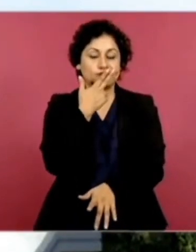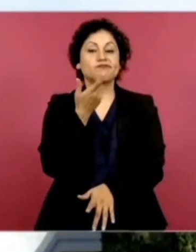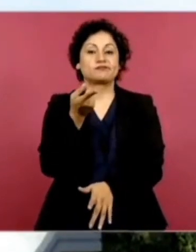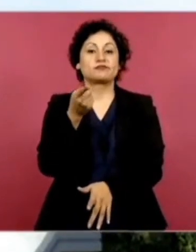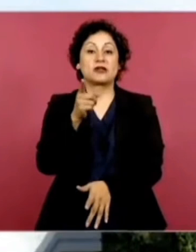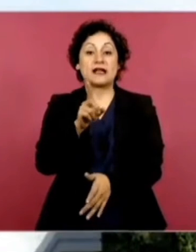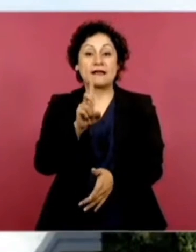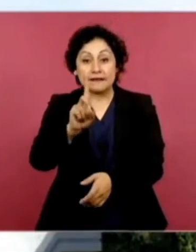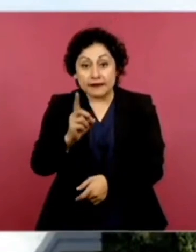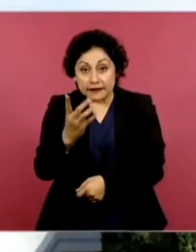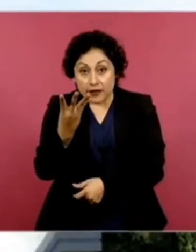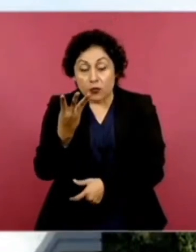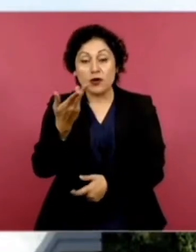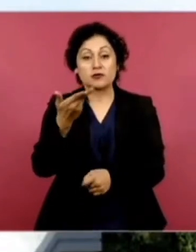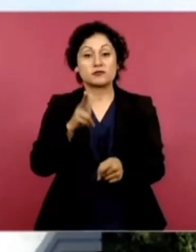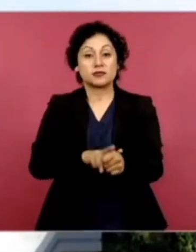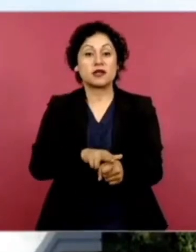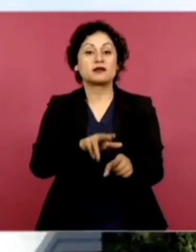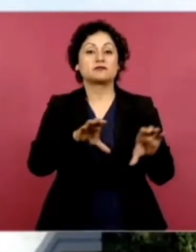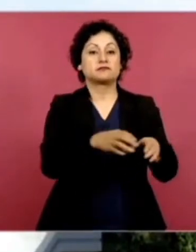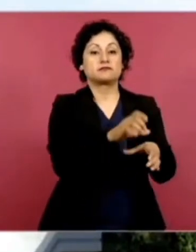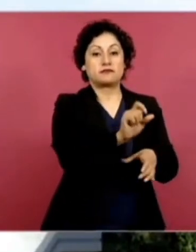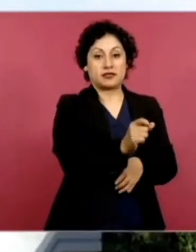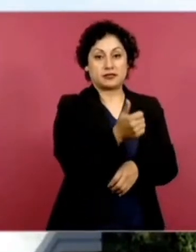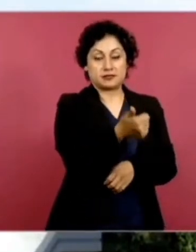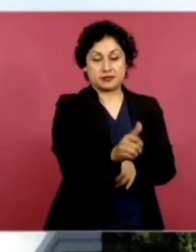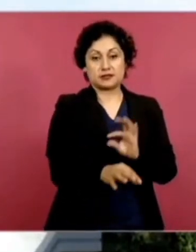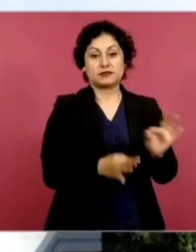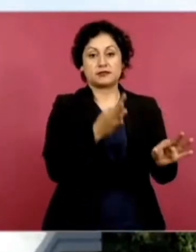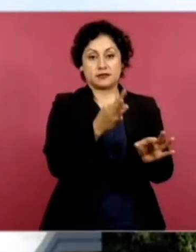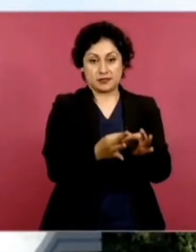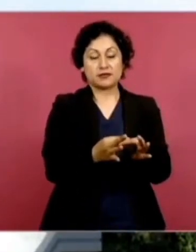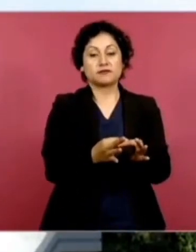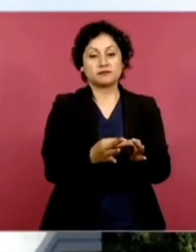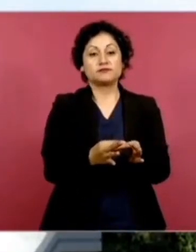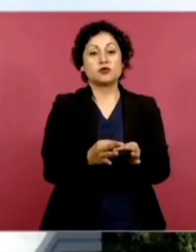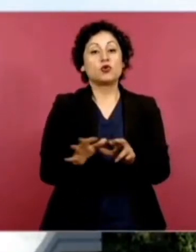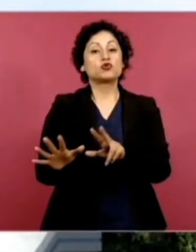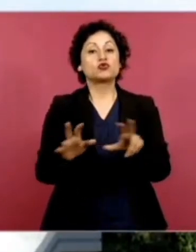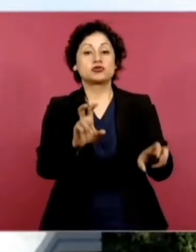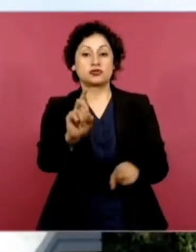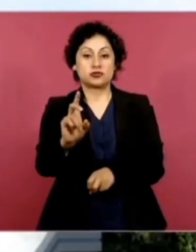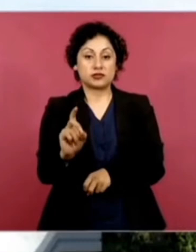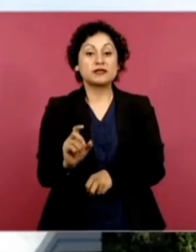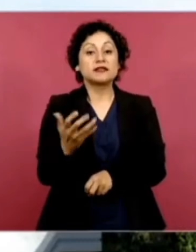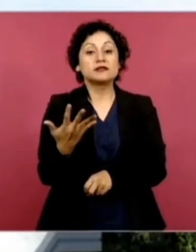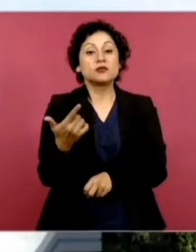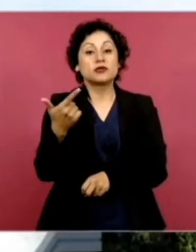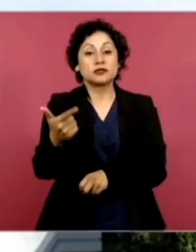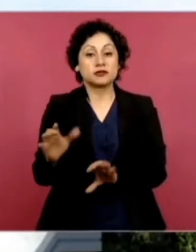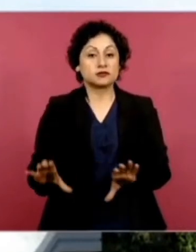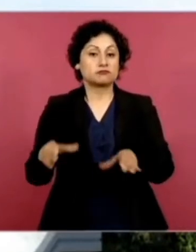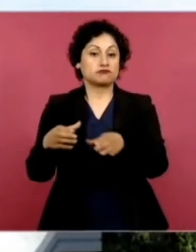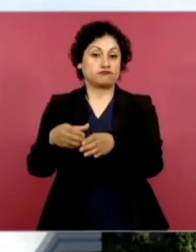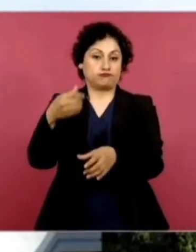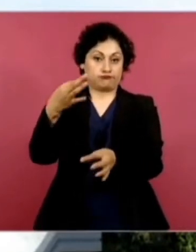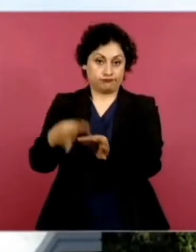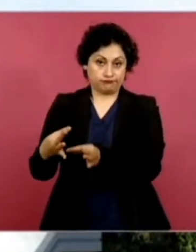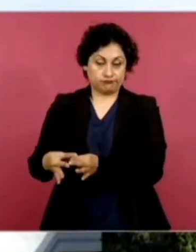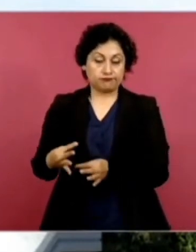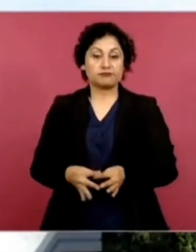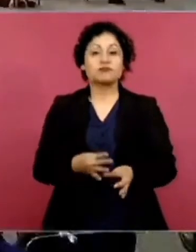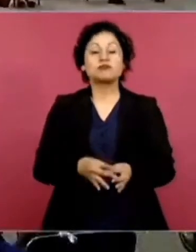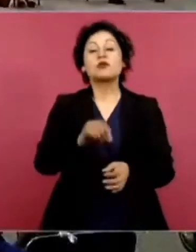de 34 hospitales y en 57 de 830 centros de salud. Además, se ha adquirido equipo médico